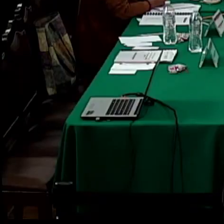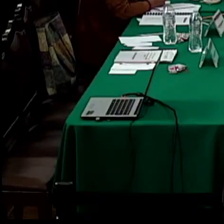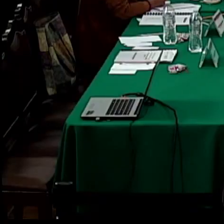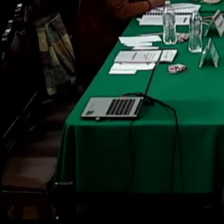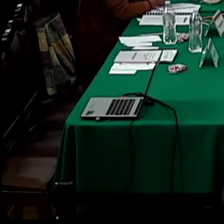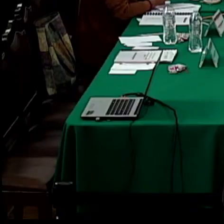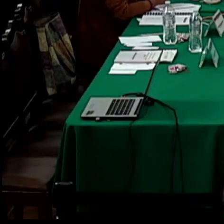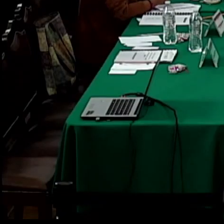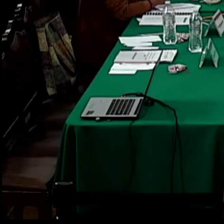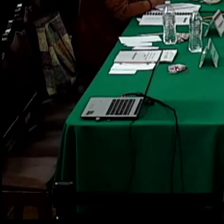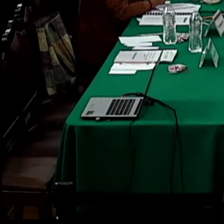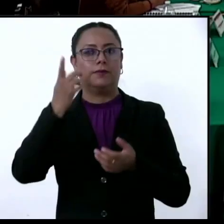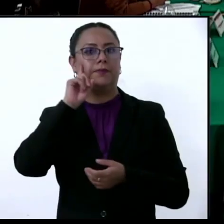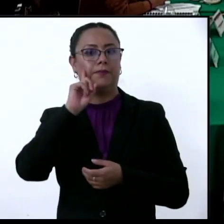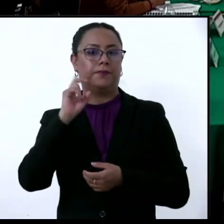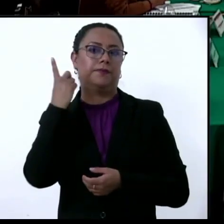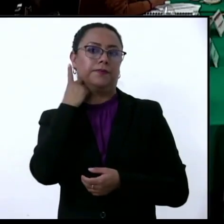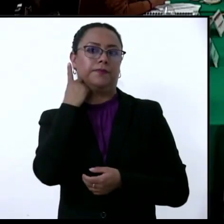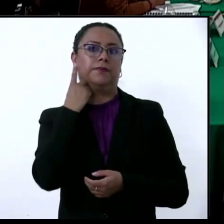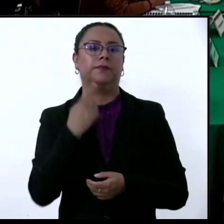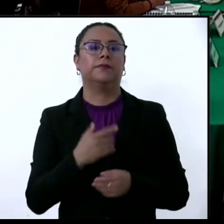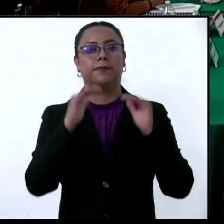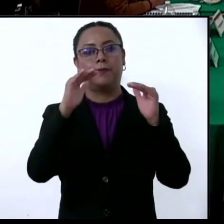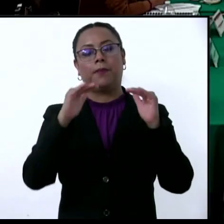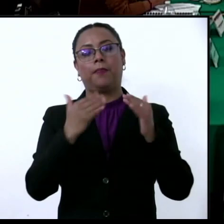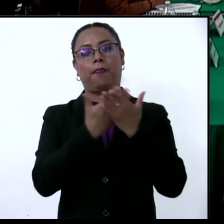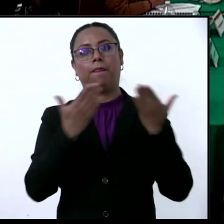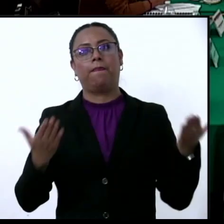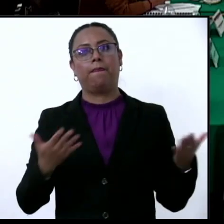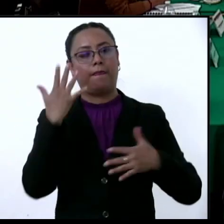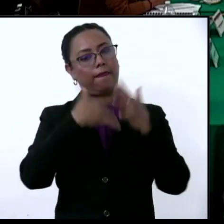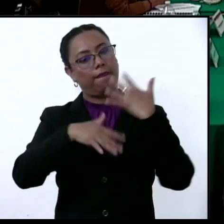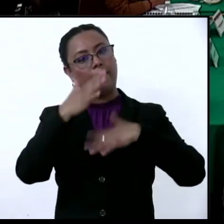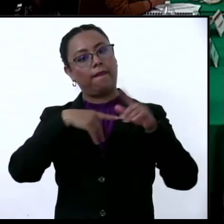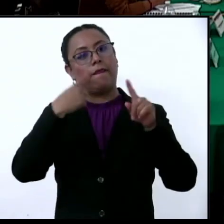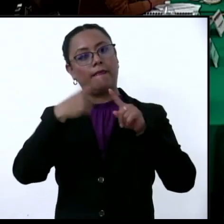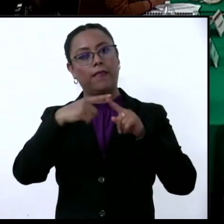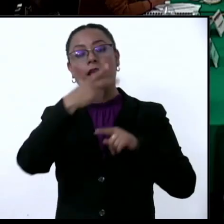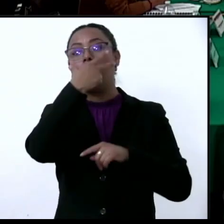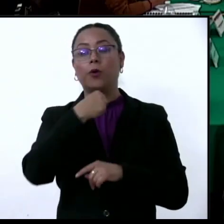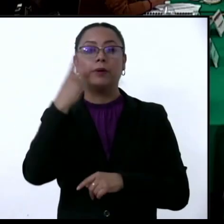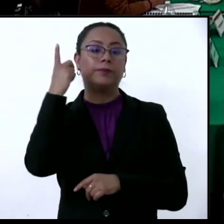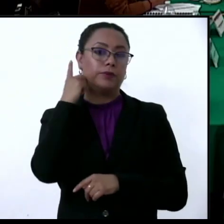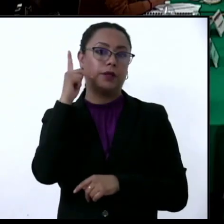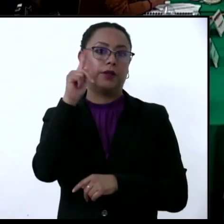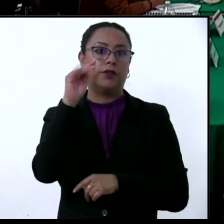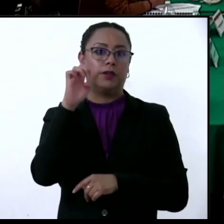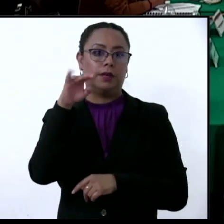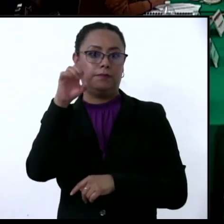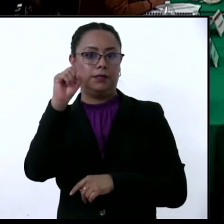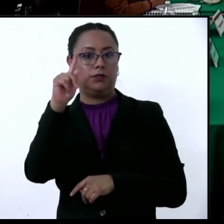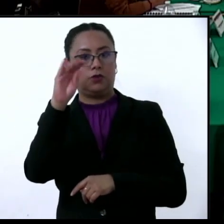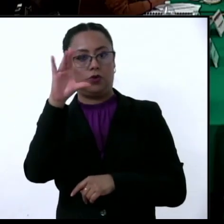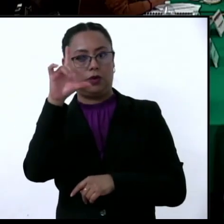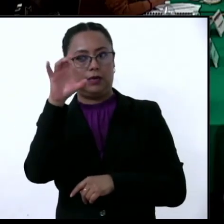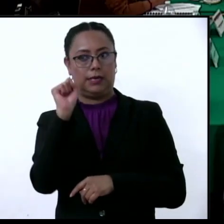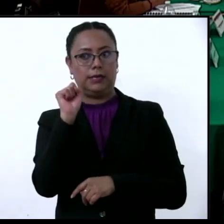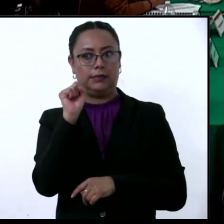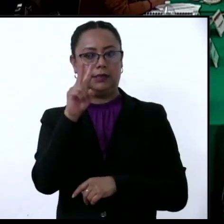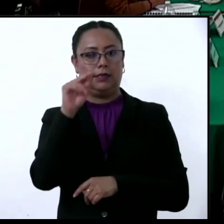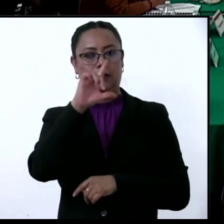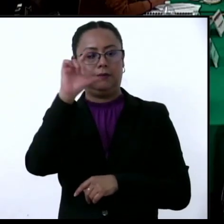Muchas gracias, diputada. Ahora se concede el uso de la palabra al diputado Marco Antonio Temístocles Villanueva Ramos, del